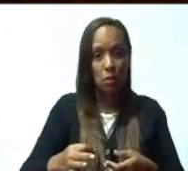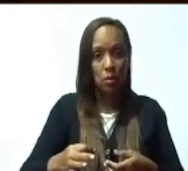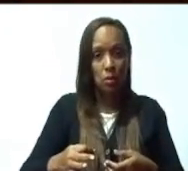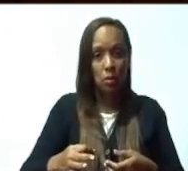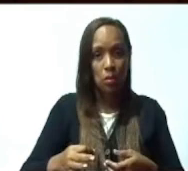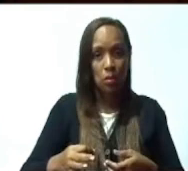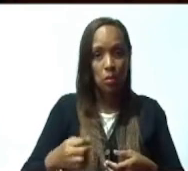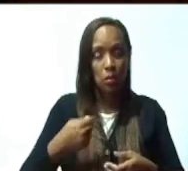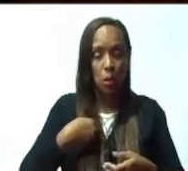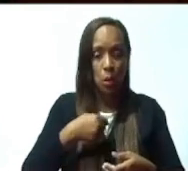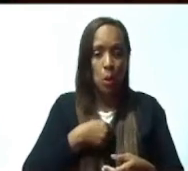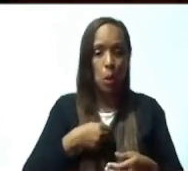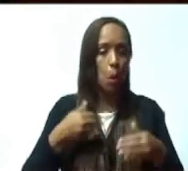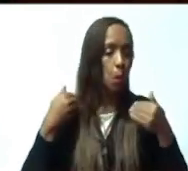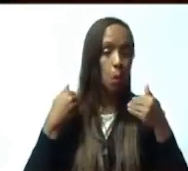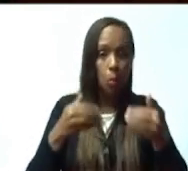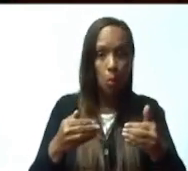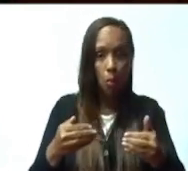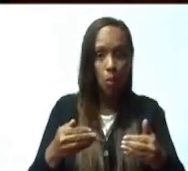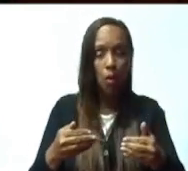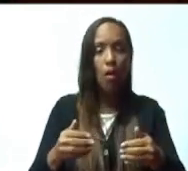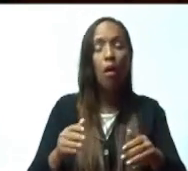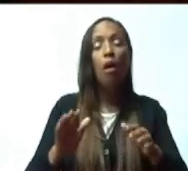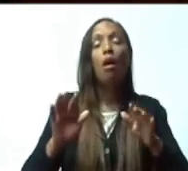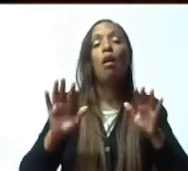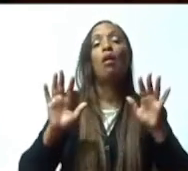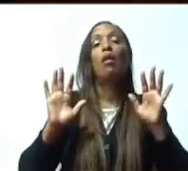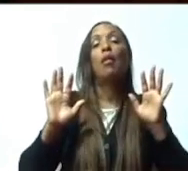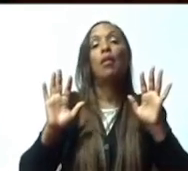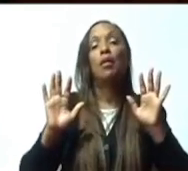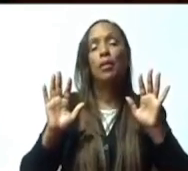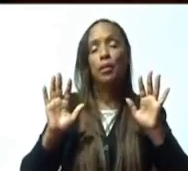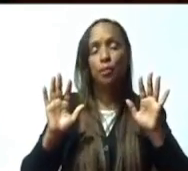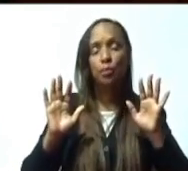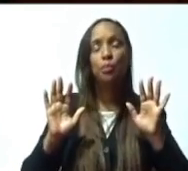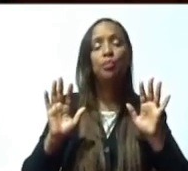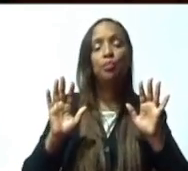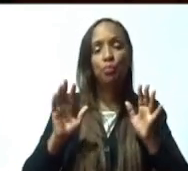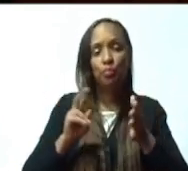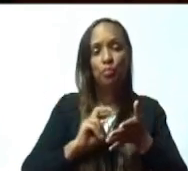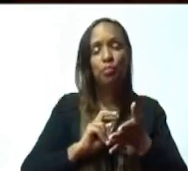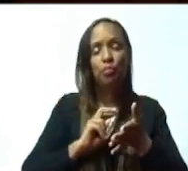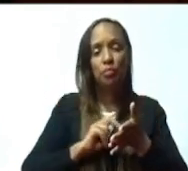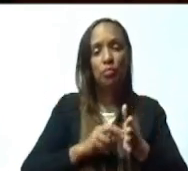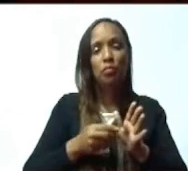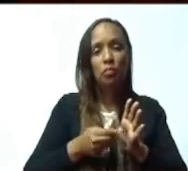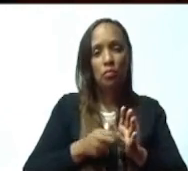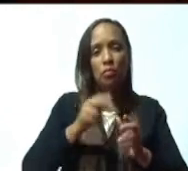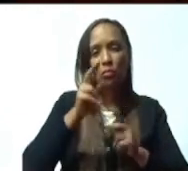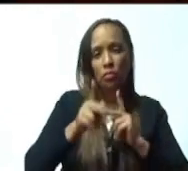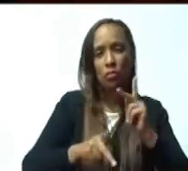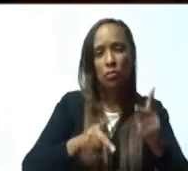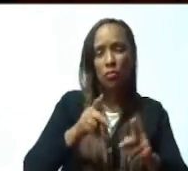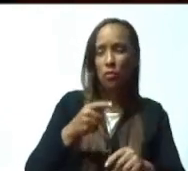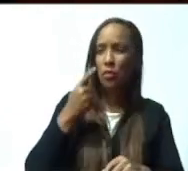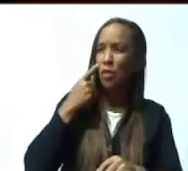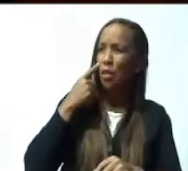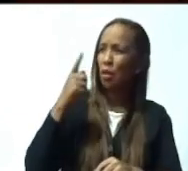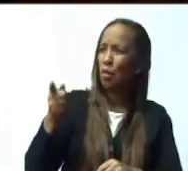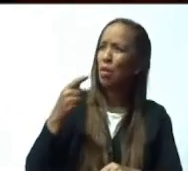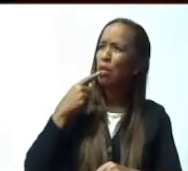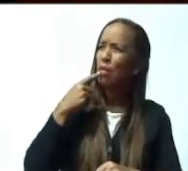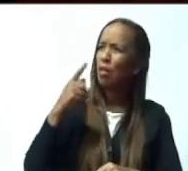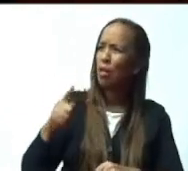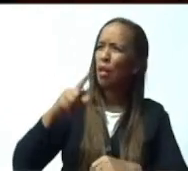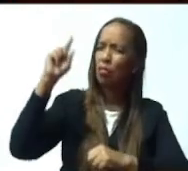el castigo de ello. Pero tenemos que ser coherentes con lo que planteamos y